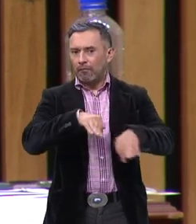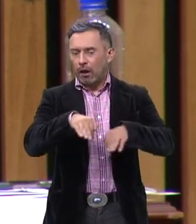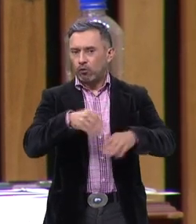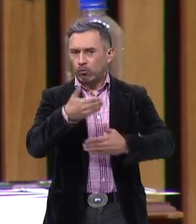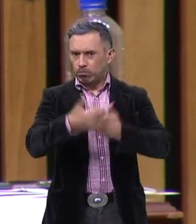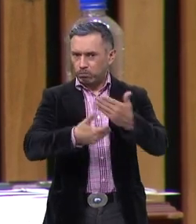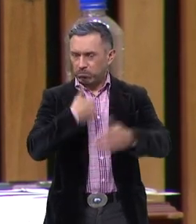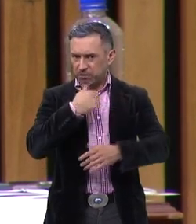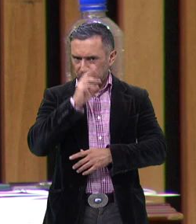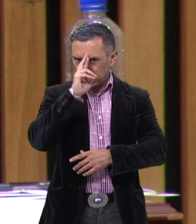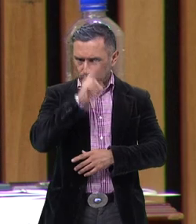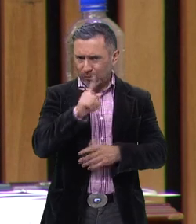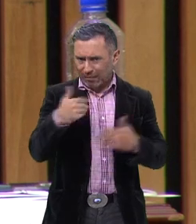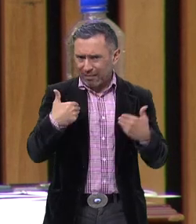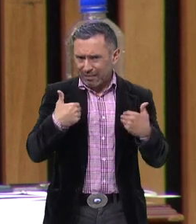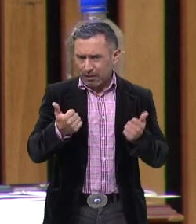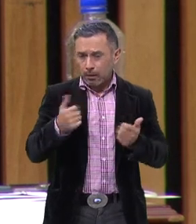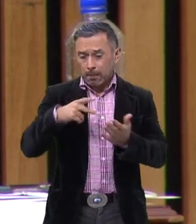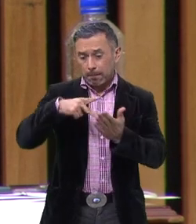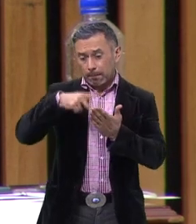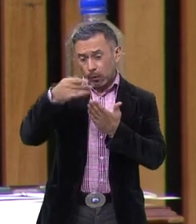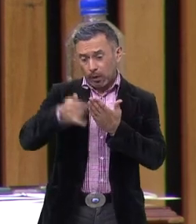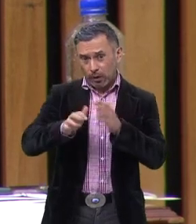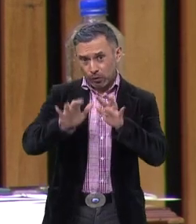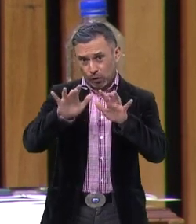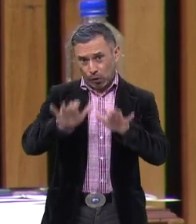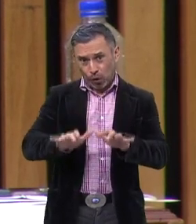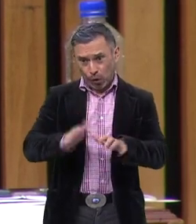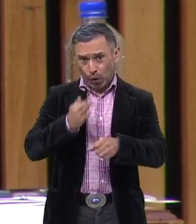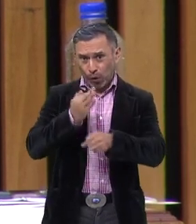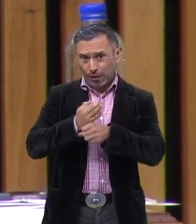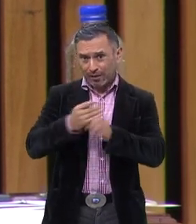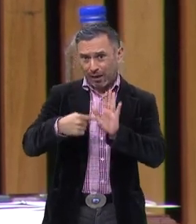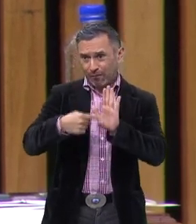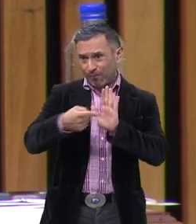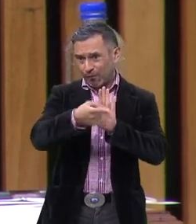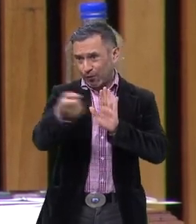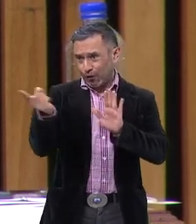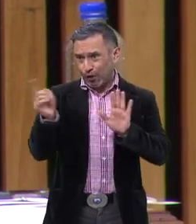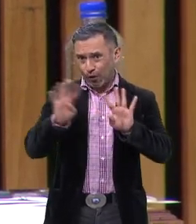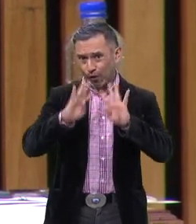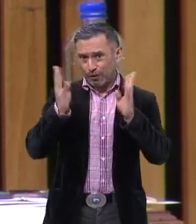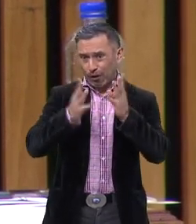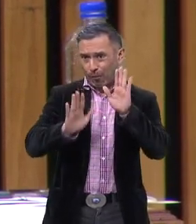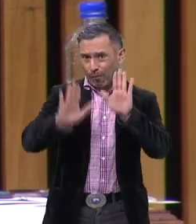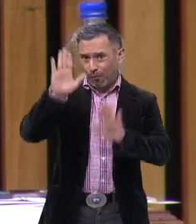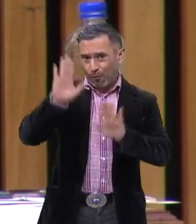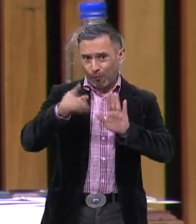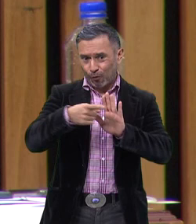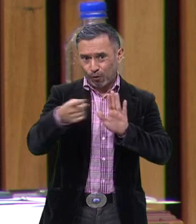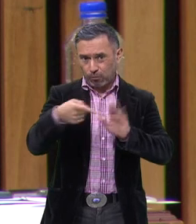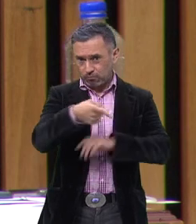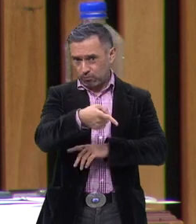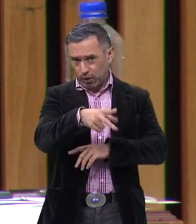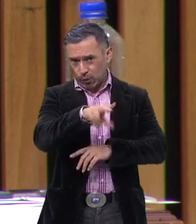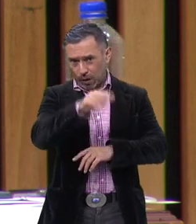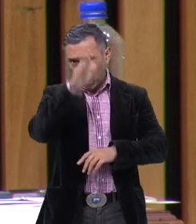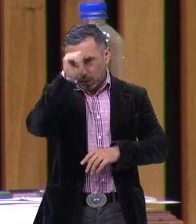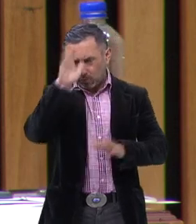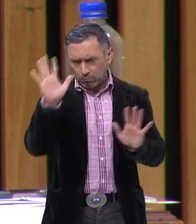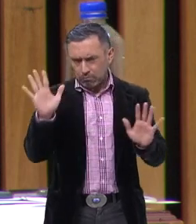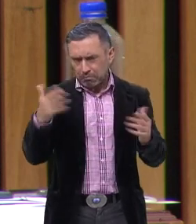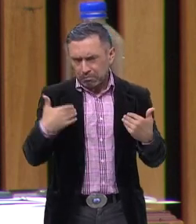esté inconforme con el proyecto que está consideración de este consejo Pero creo que